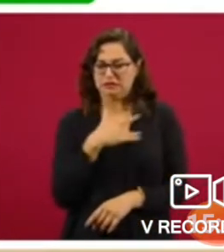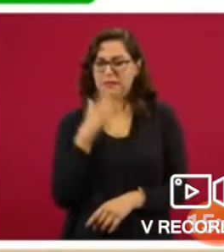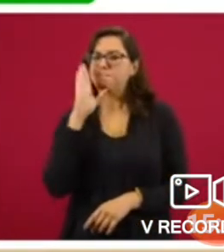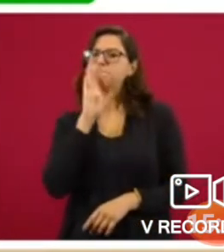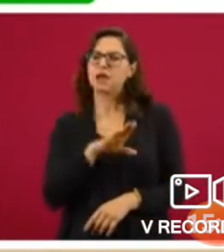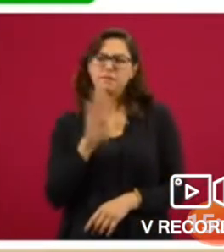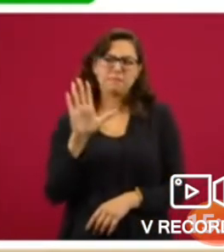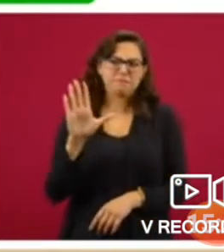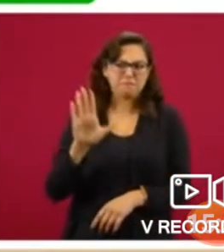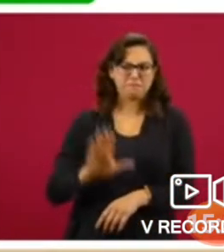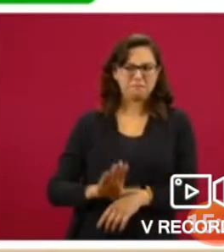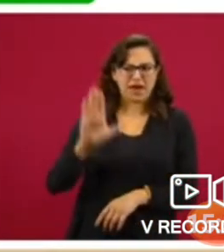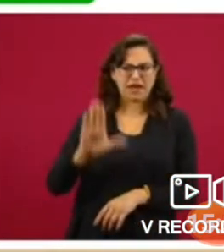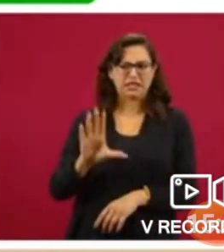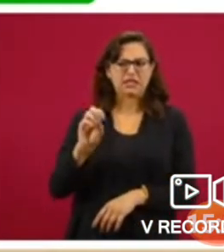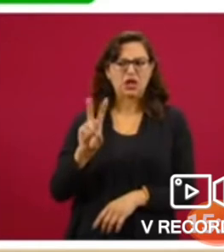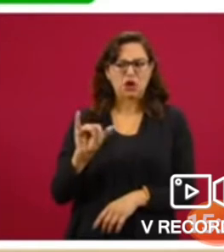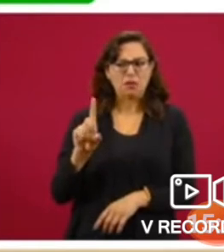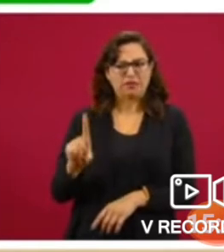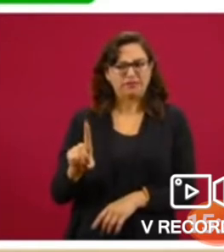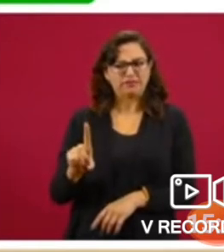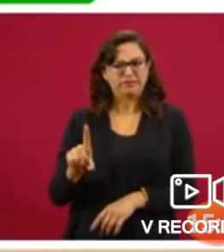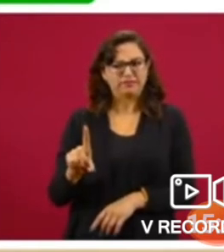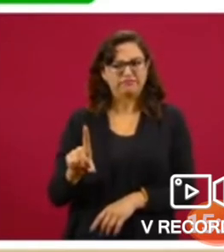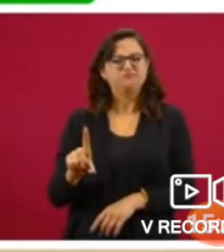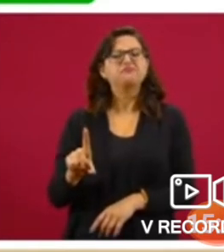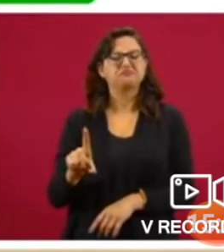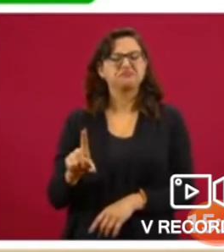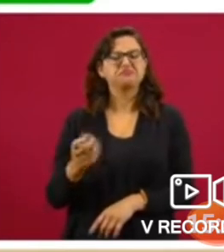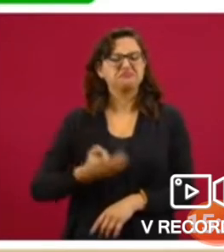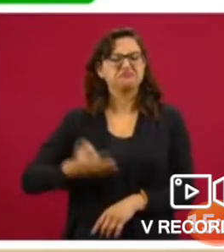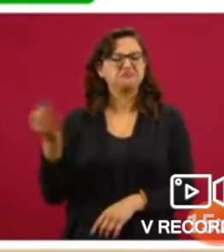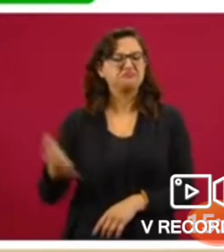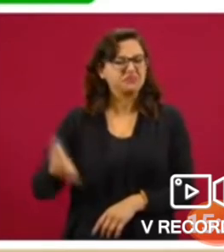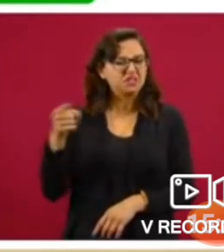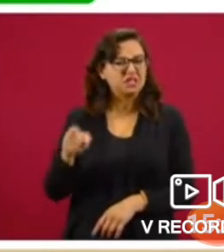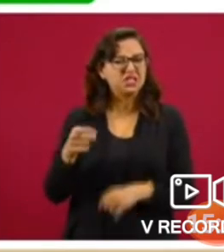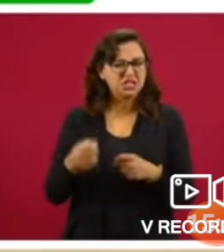COVID-19 y asumimos que si se les hubiera tomado una muestra,